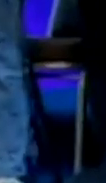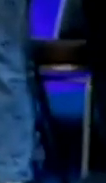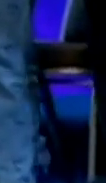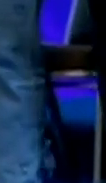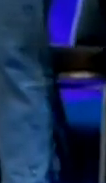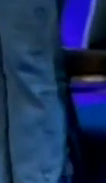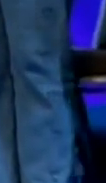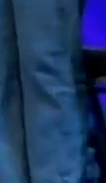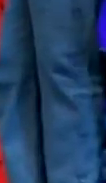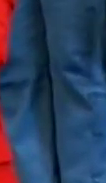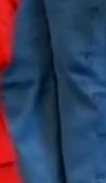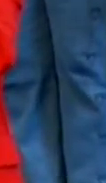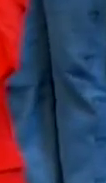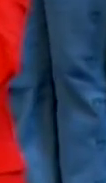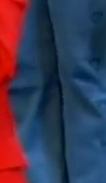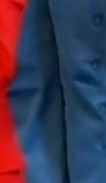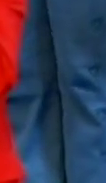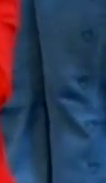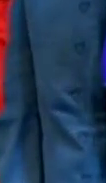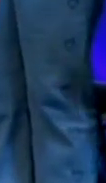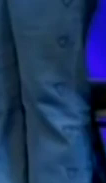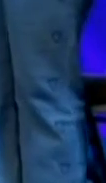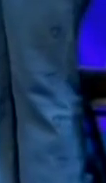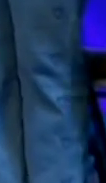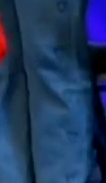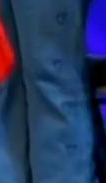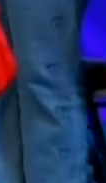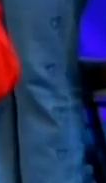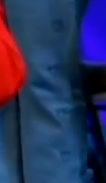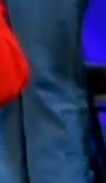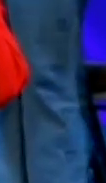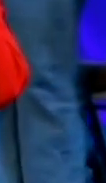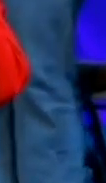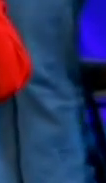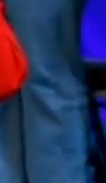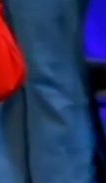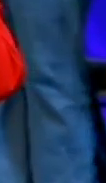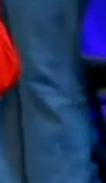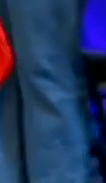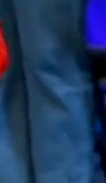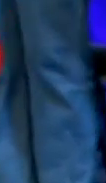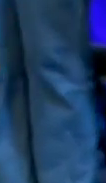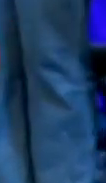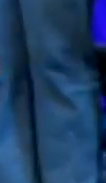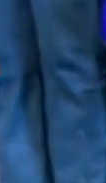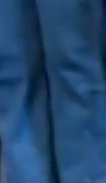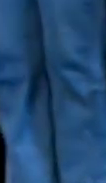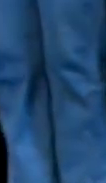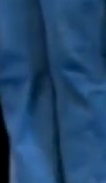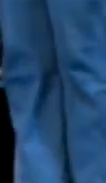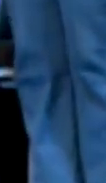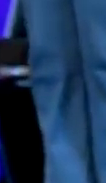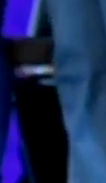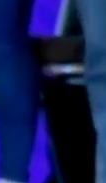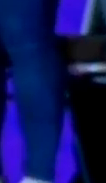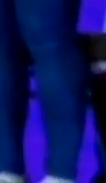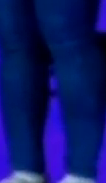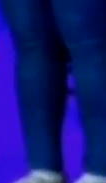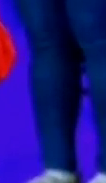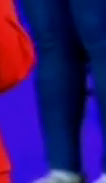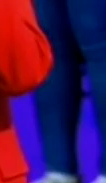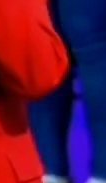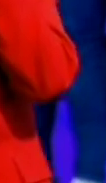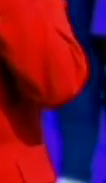si Simón me acompañó entre montes y ciudades, en la